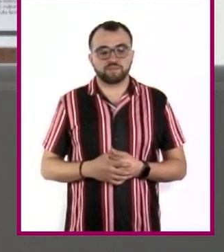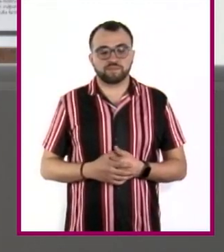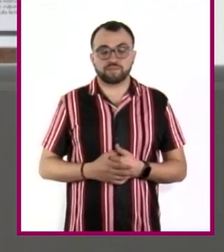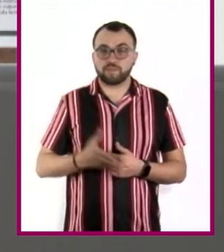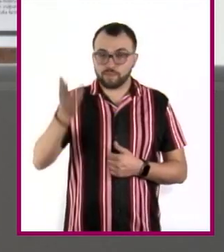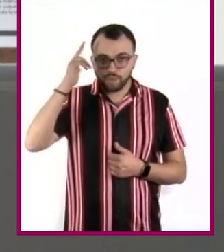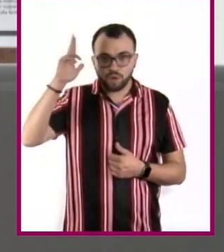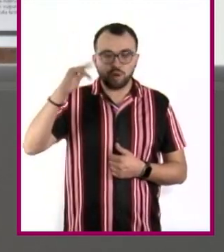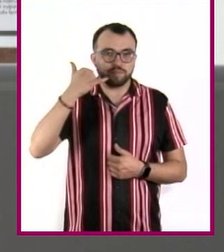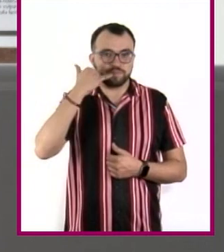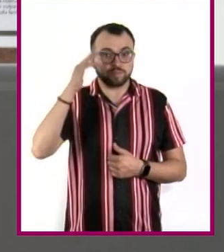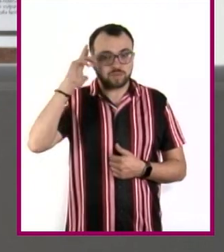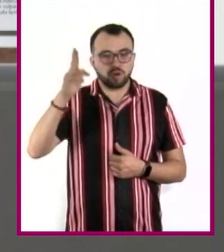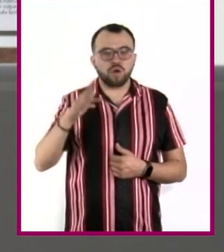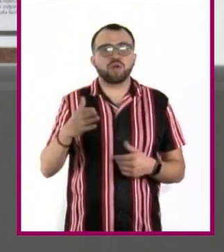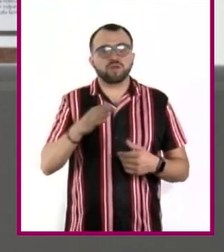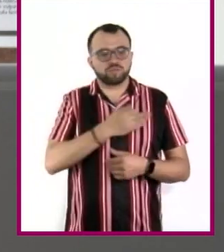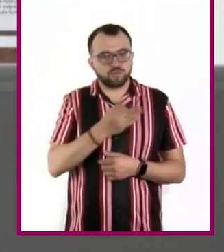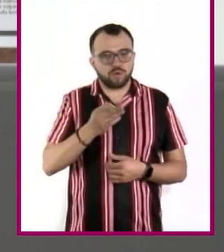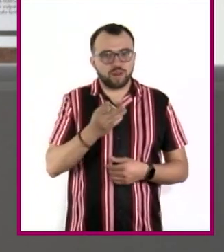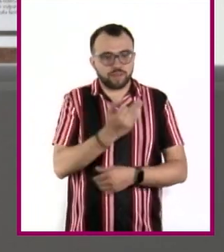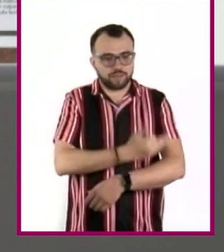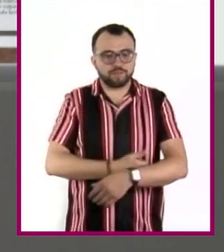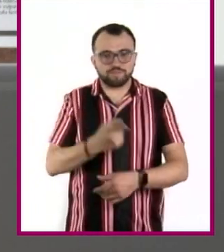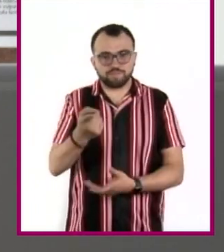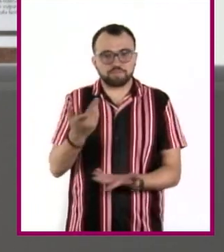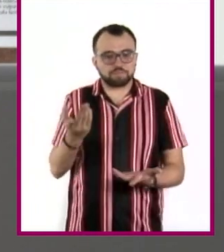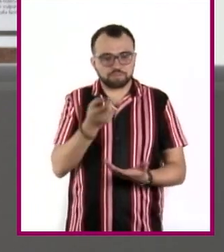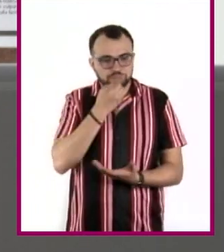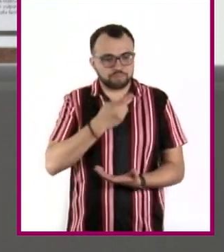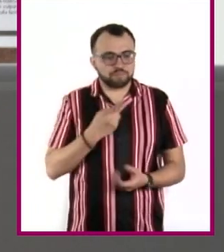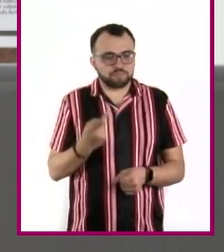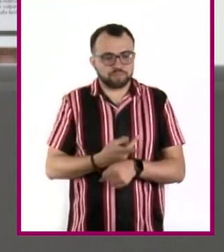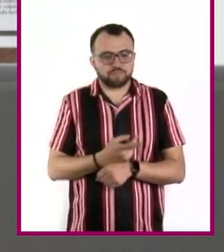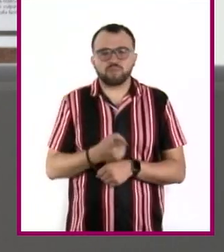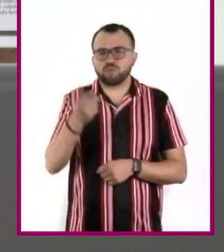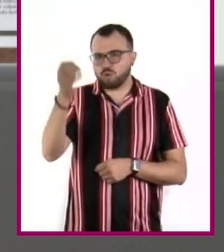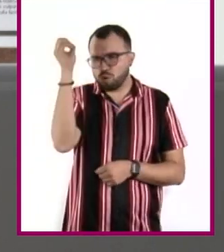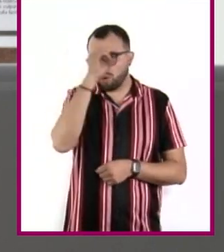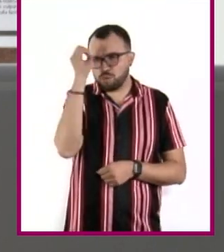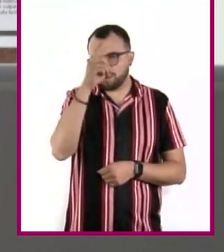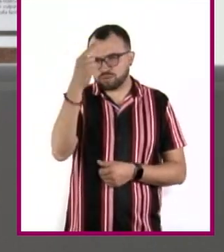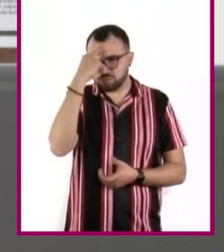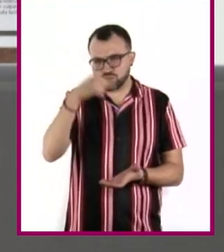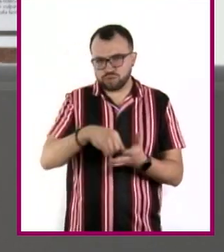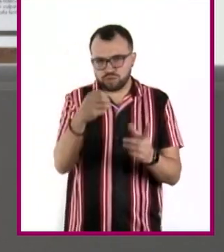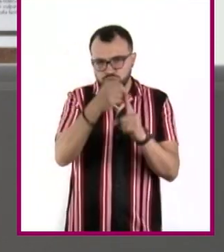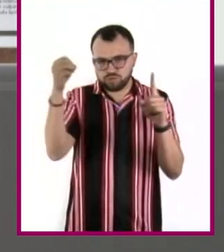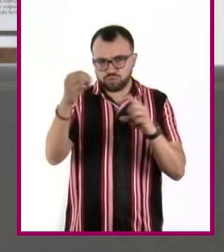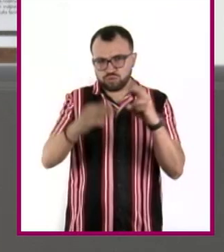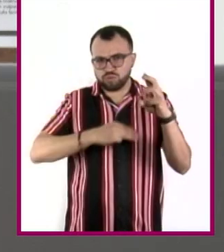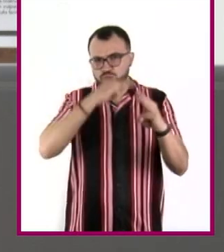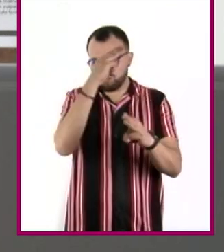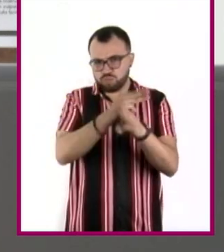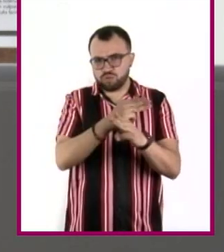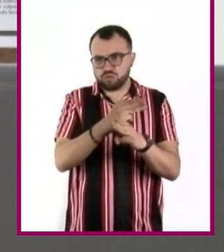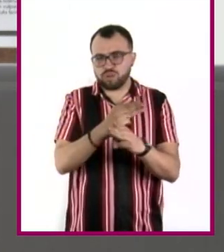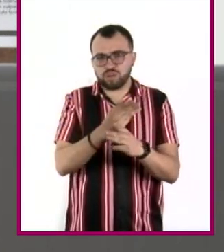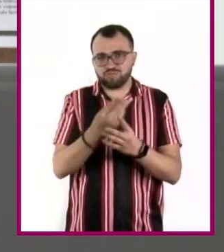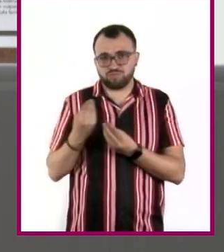Hola, buenas tardes, a tus órdenes. Hola, ¿en tu opinión crees que el sistema de organización mundial es